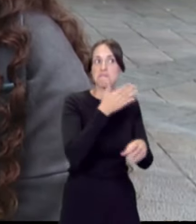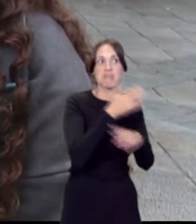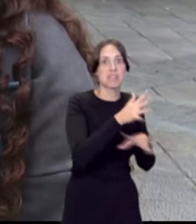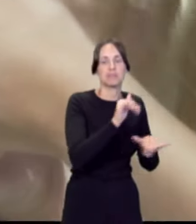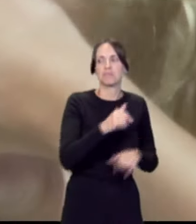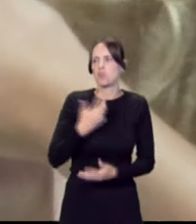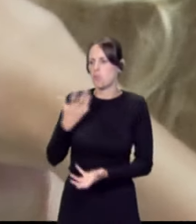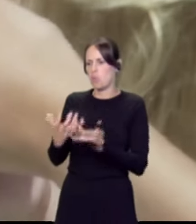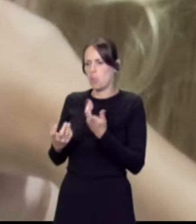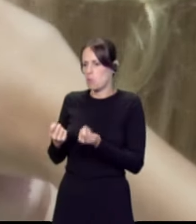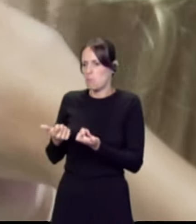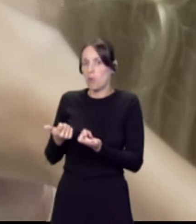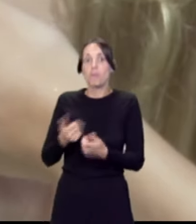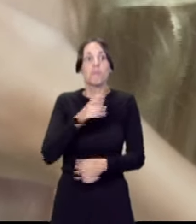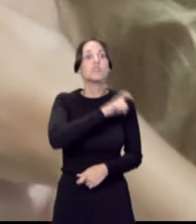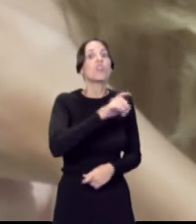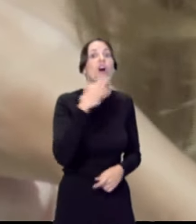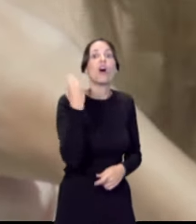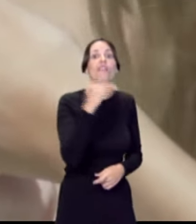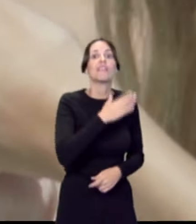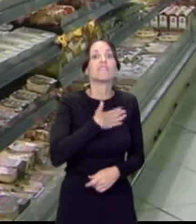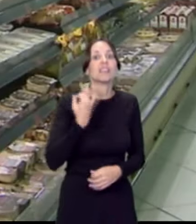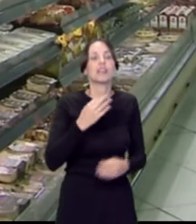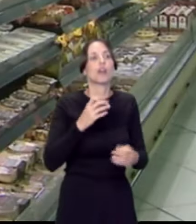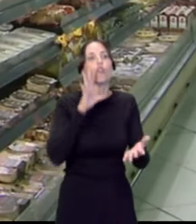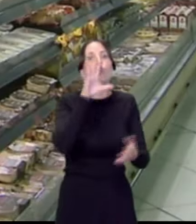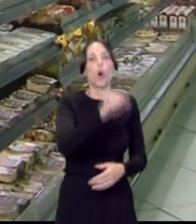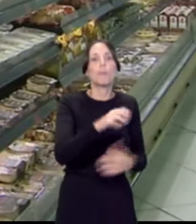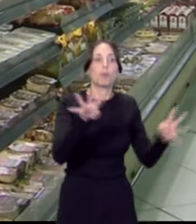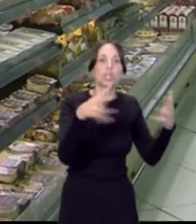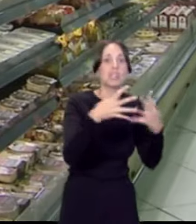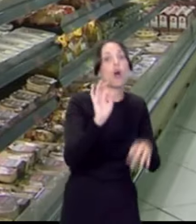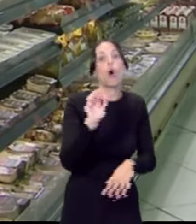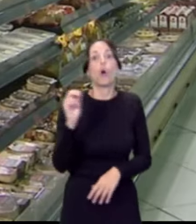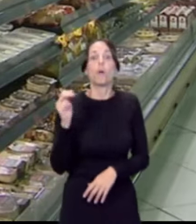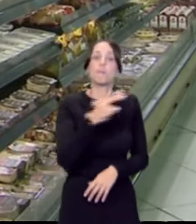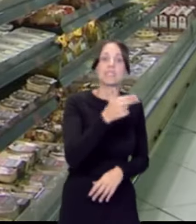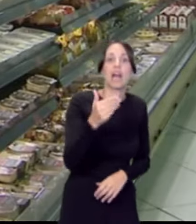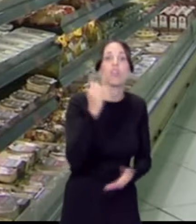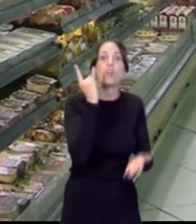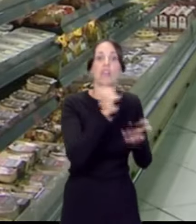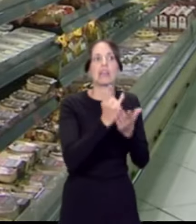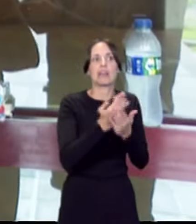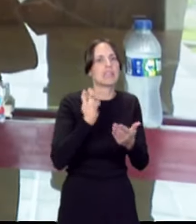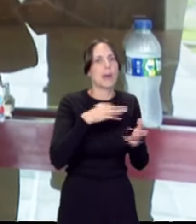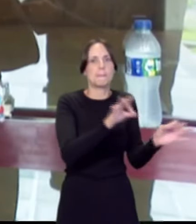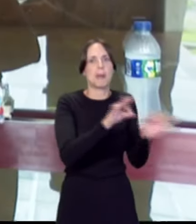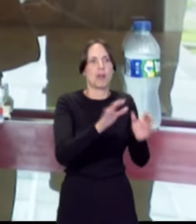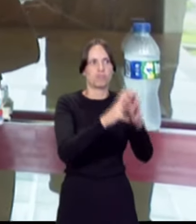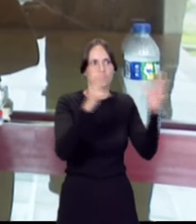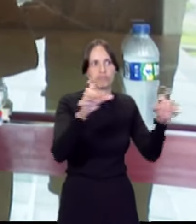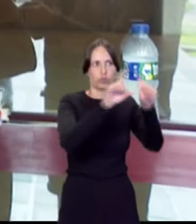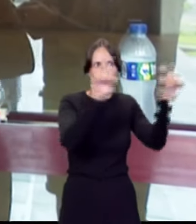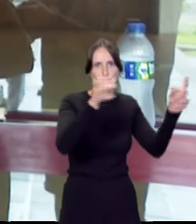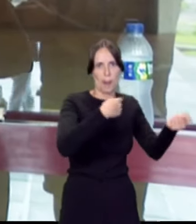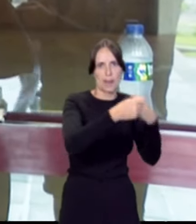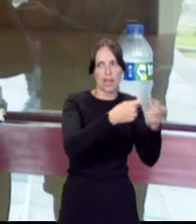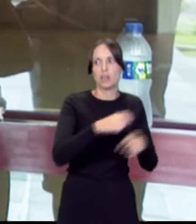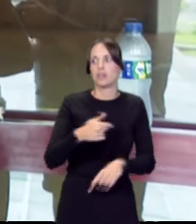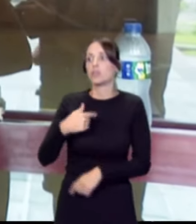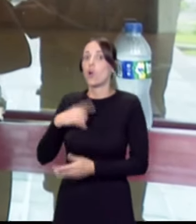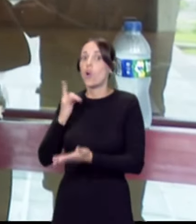cocino tanto. Los jóvenes optan por el comercio online o por comprar pescado y carne ya envasados en las grandes superficies. En carnicería todo, casi todo